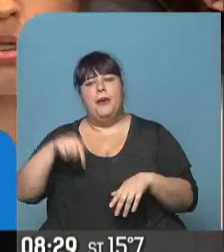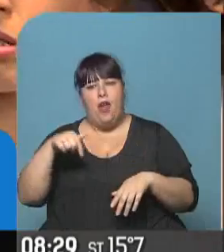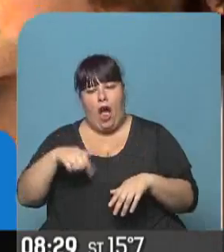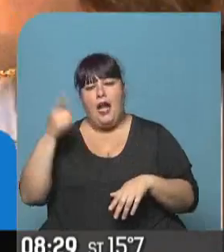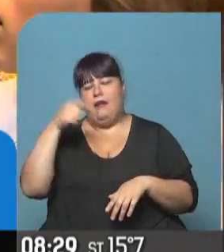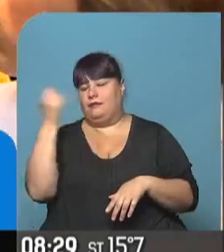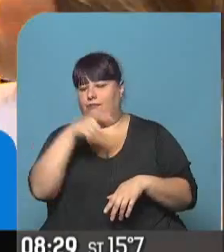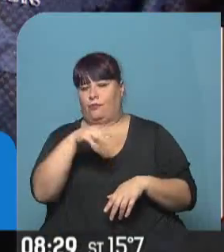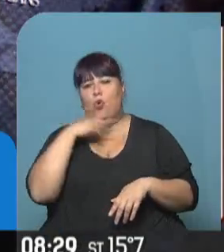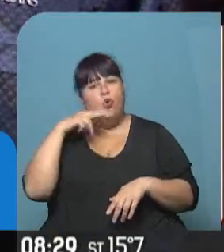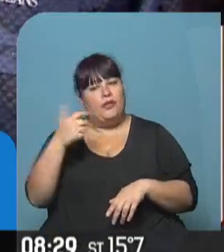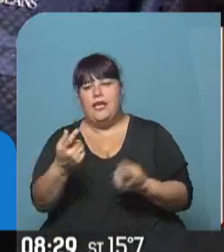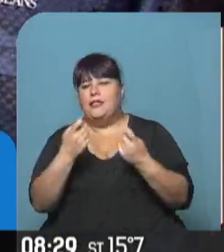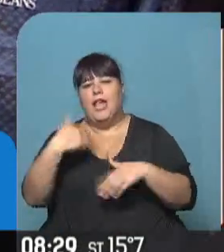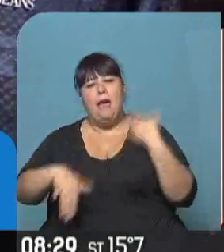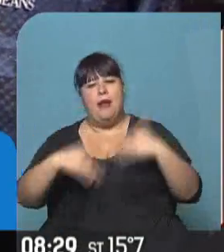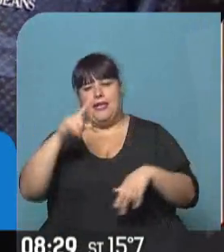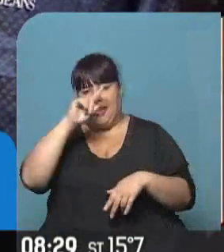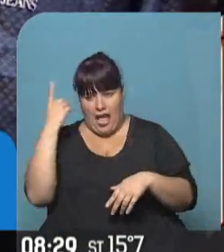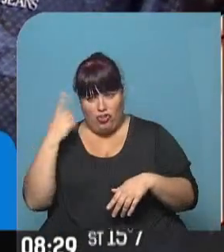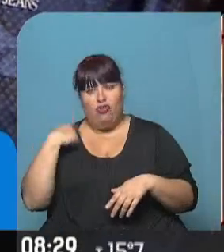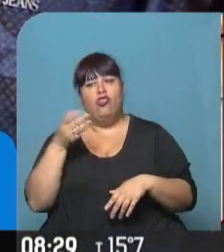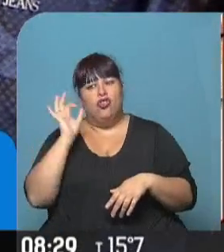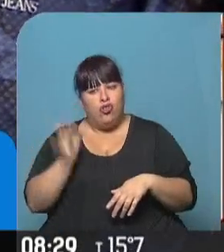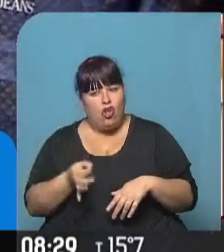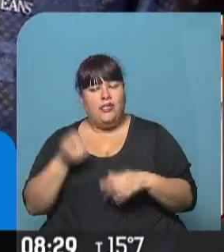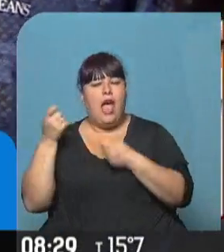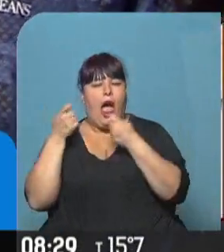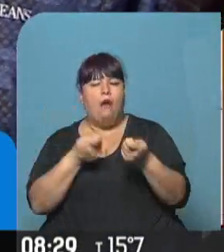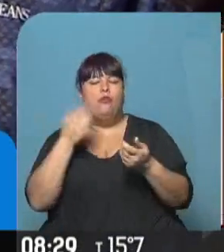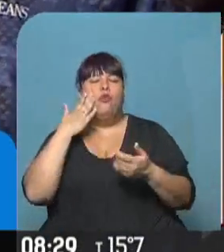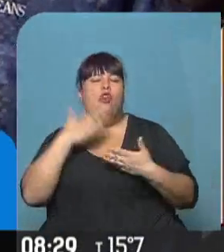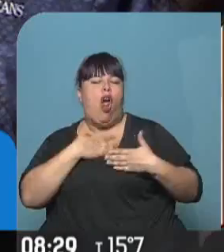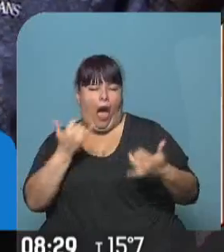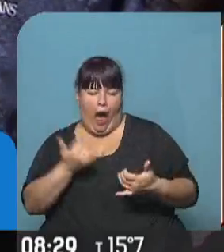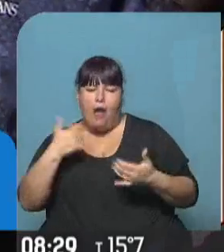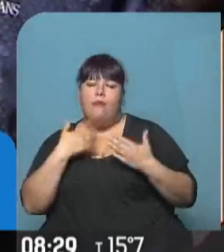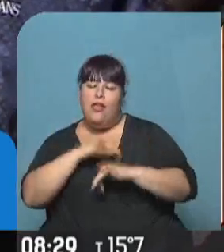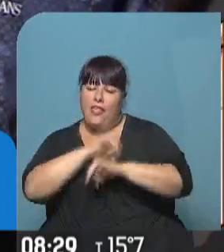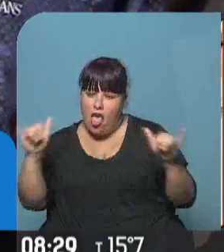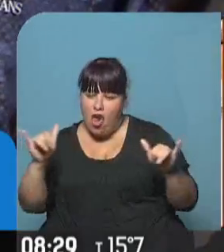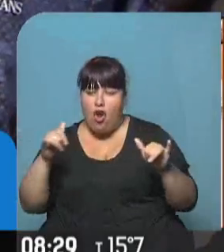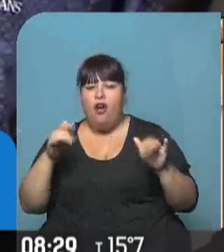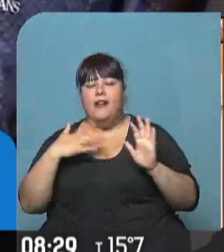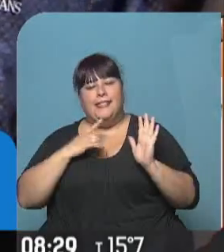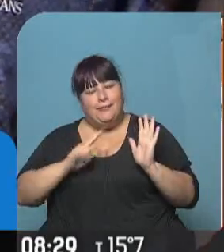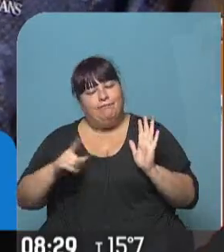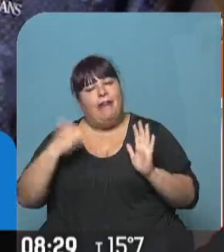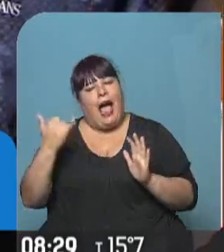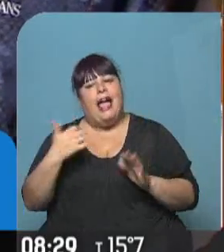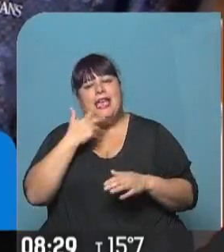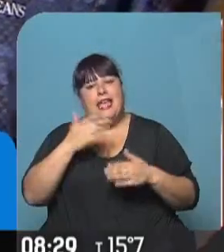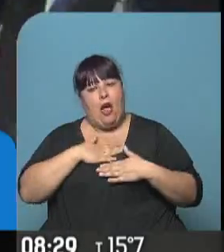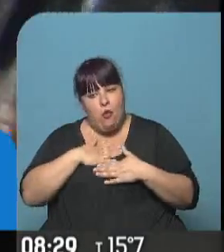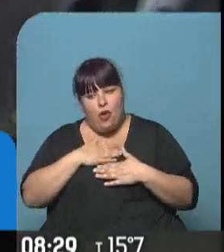por justina que está en emergencia nacional y sabemos que la solidaridad existe pero eso queremos decirlo con mucho pudor tenemos una hija